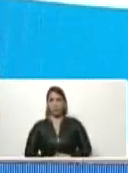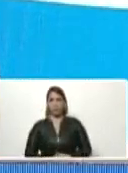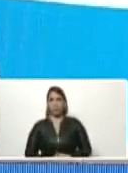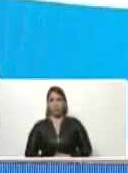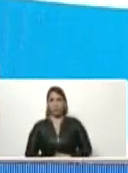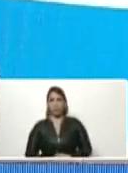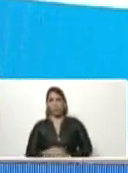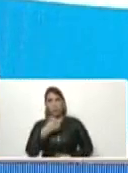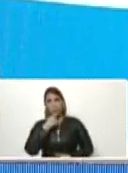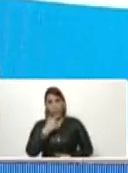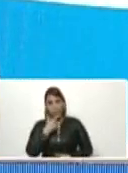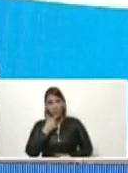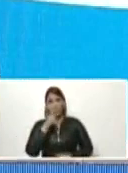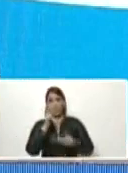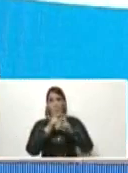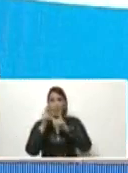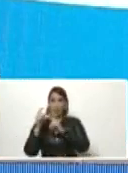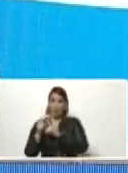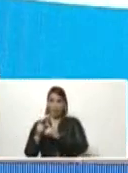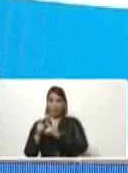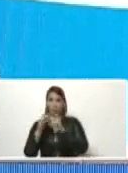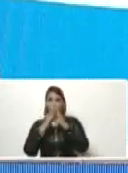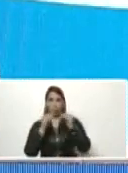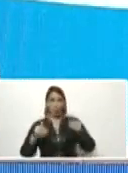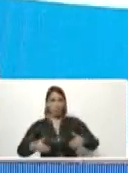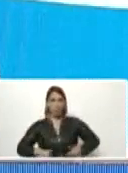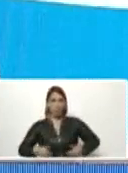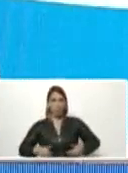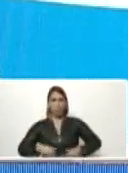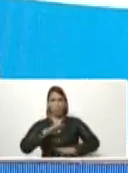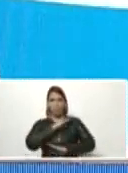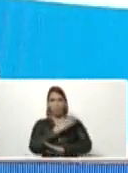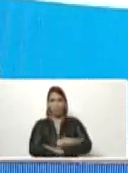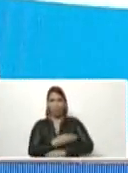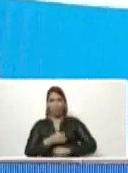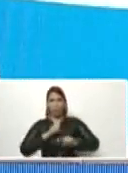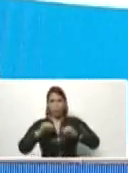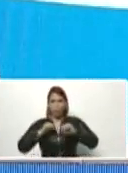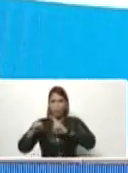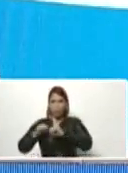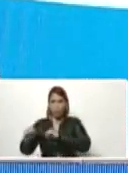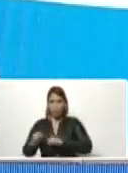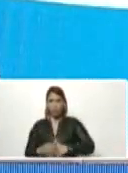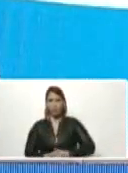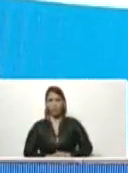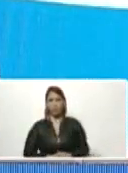Muy hermosas estas palabras y toda la fuerza que ha movido este coloquio.